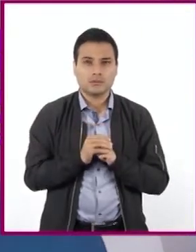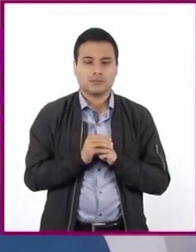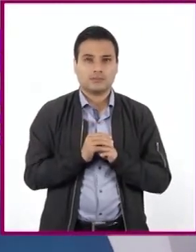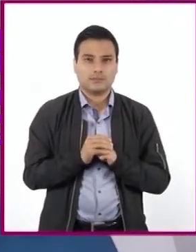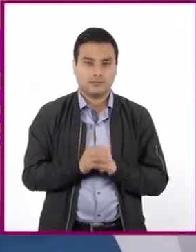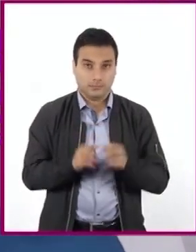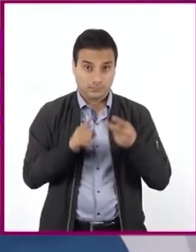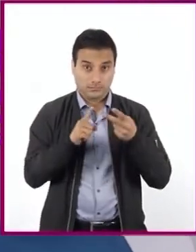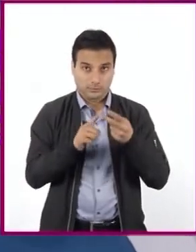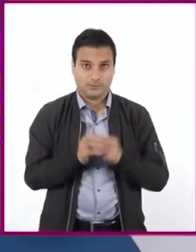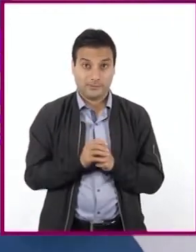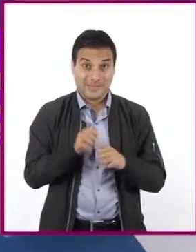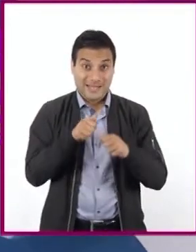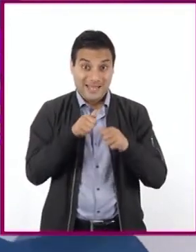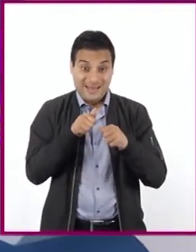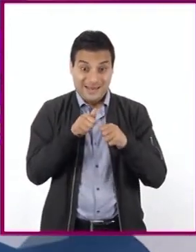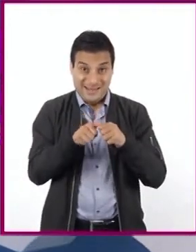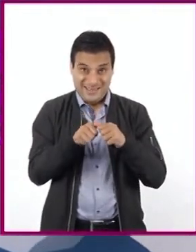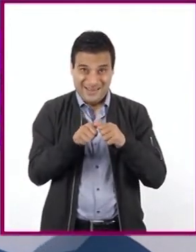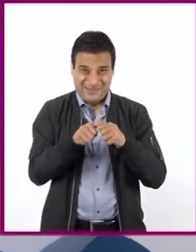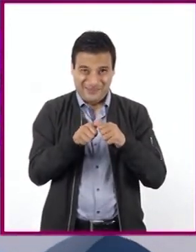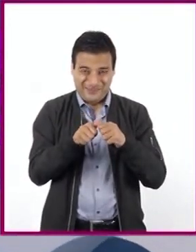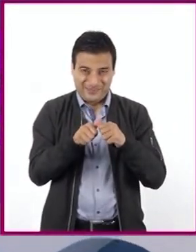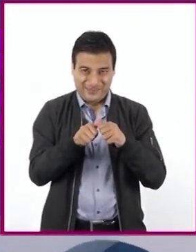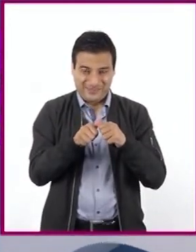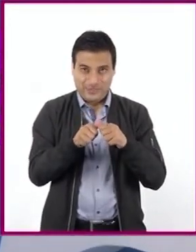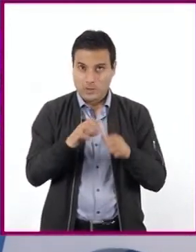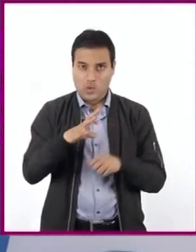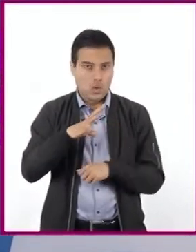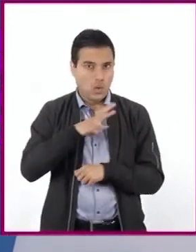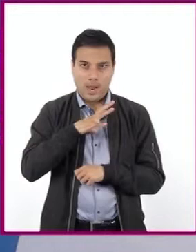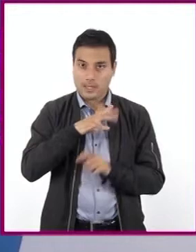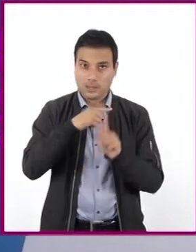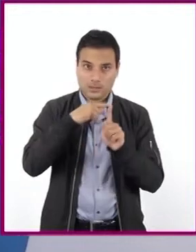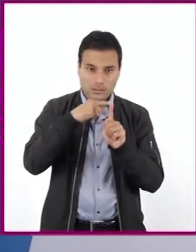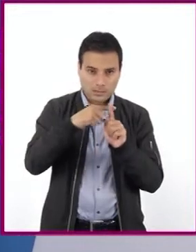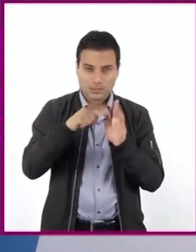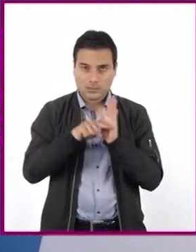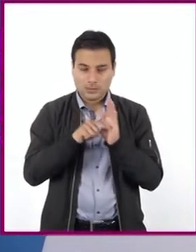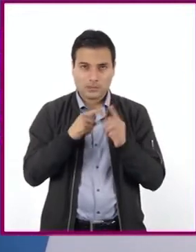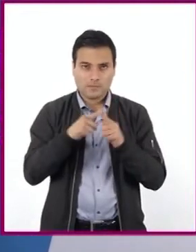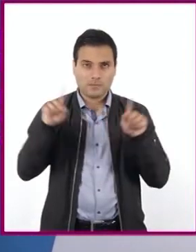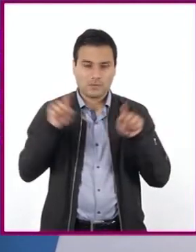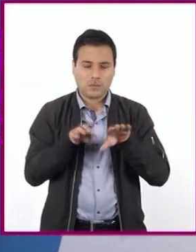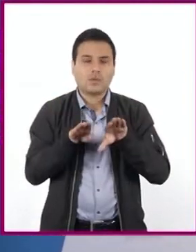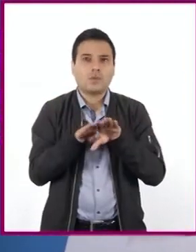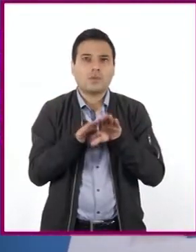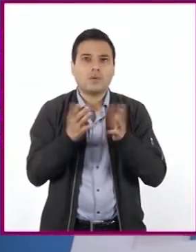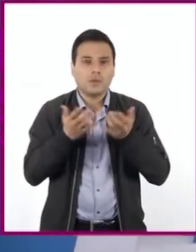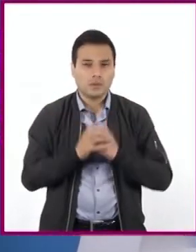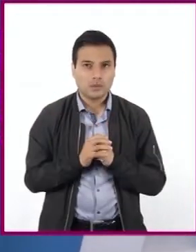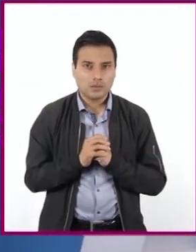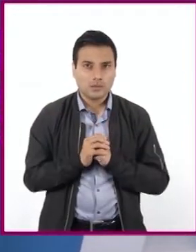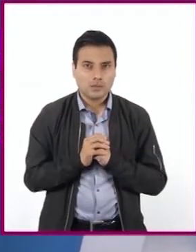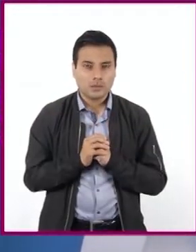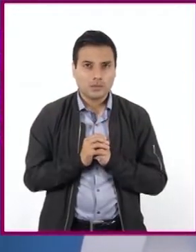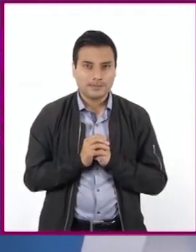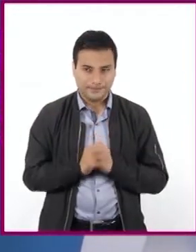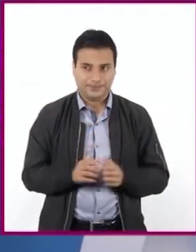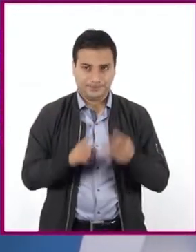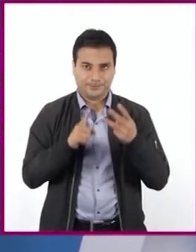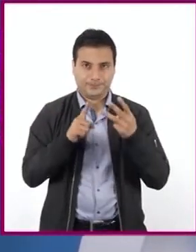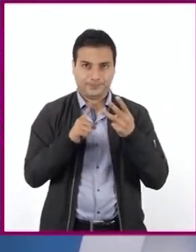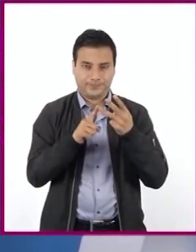la incógnita a despejar no tiene signos distintos ni coeficientes iguales? ¿Qué procedimientos